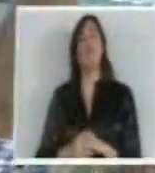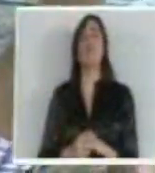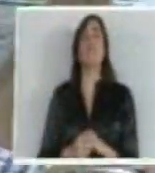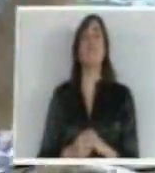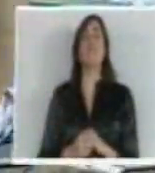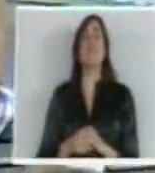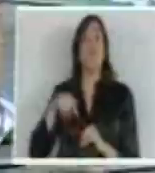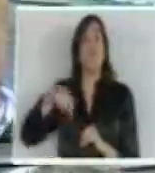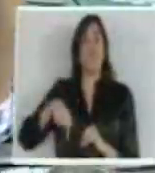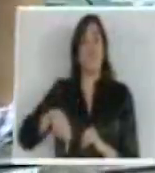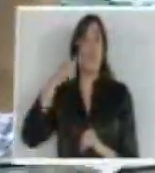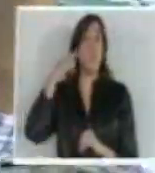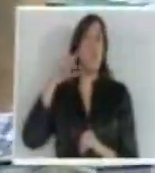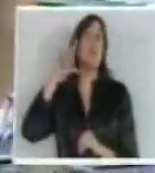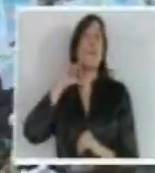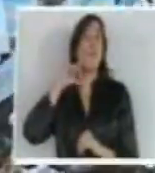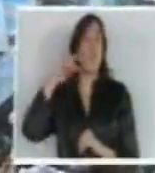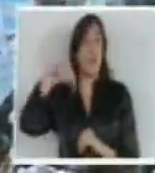Y en este 9 de julio,